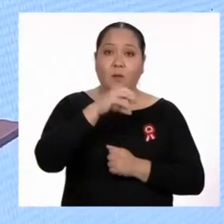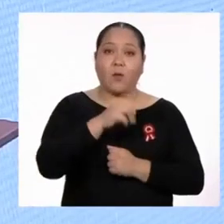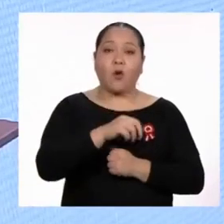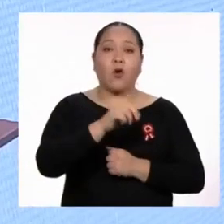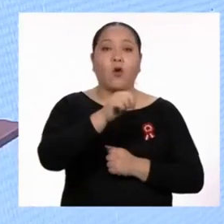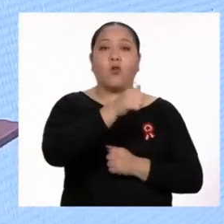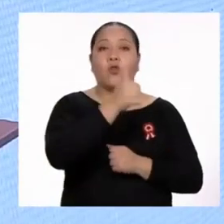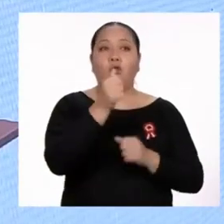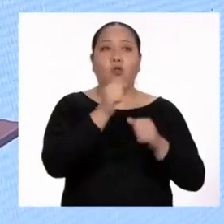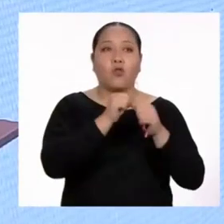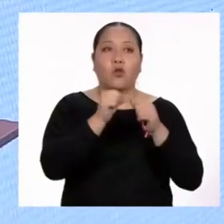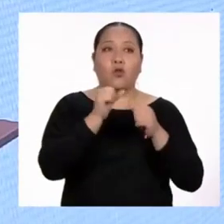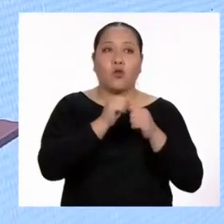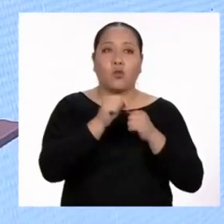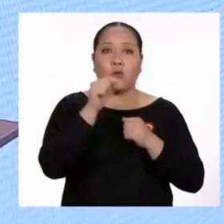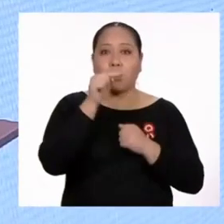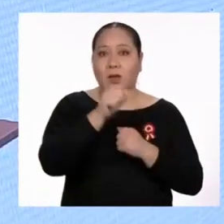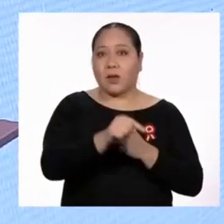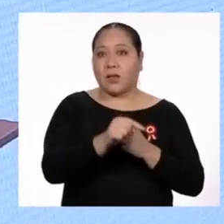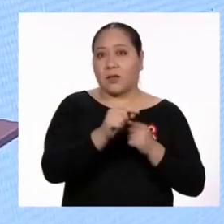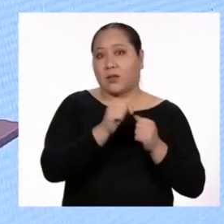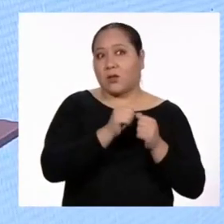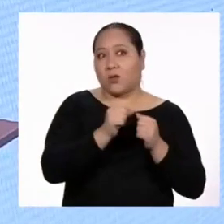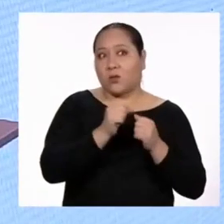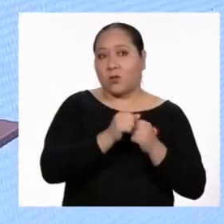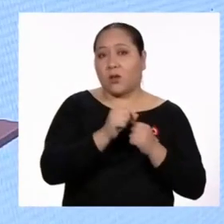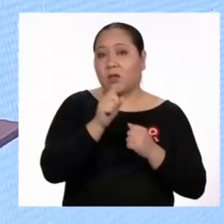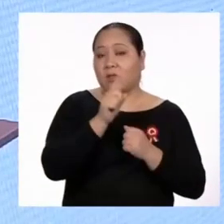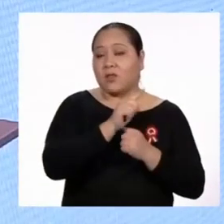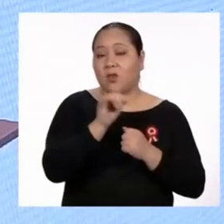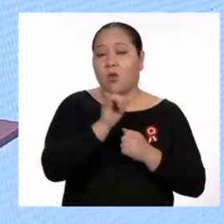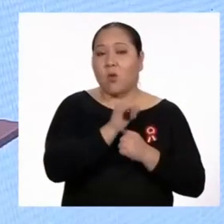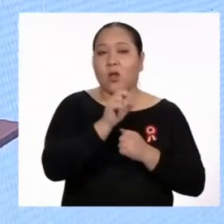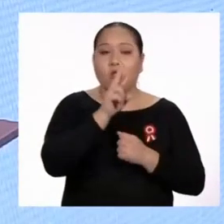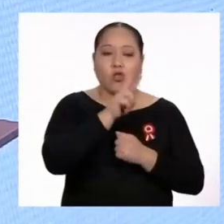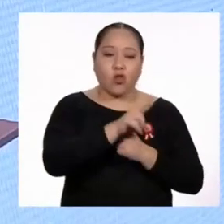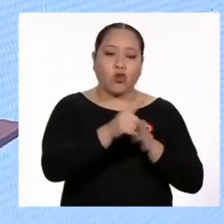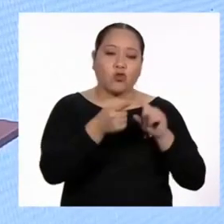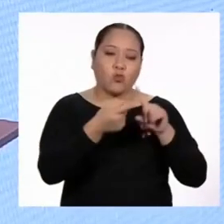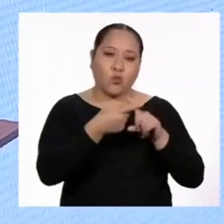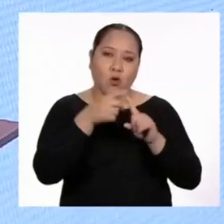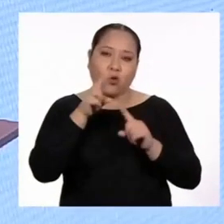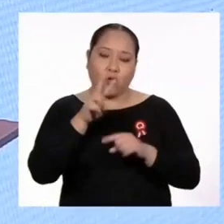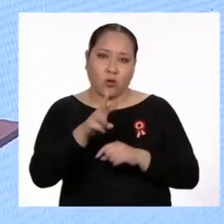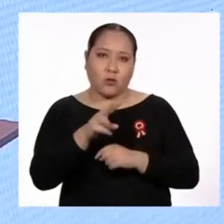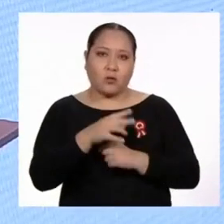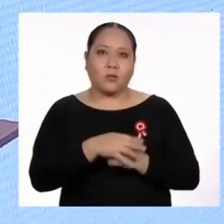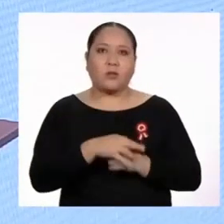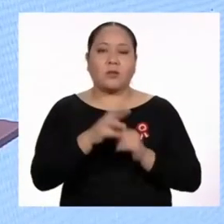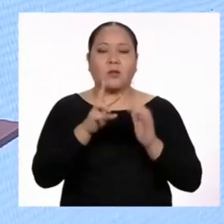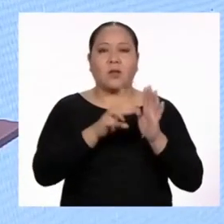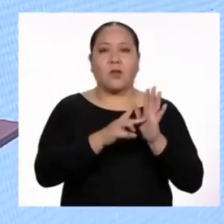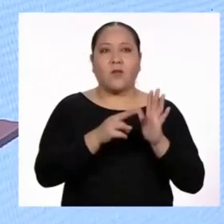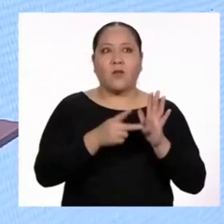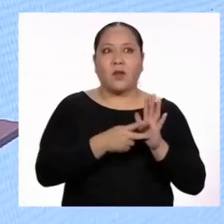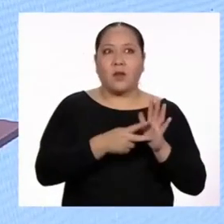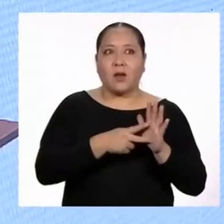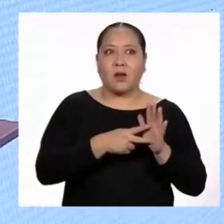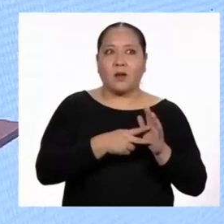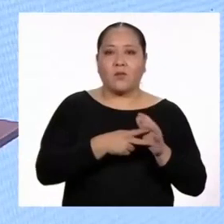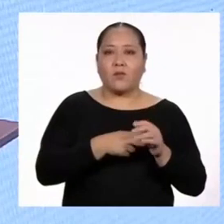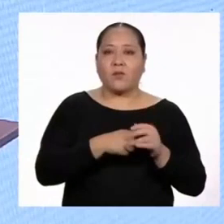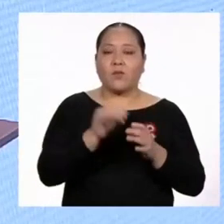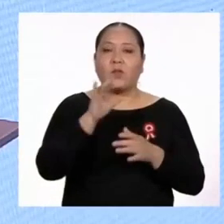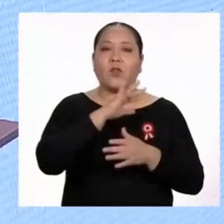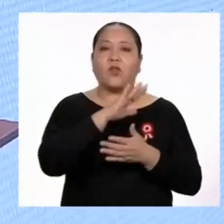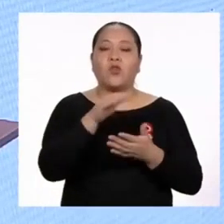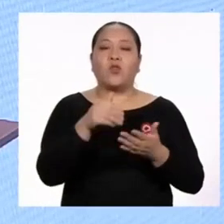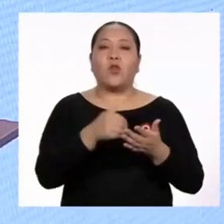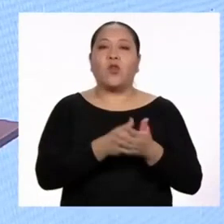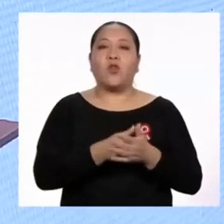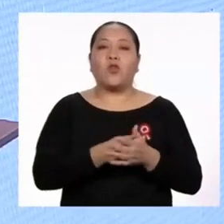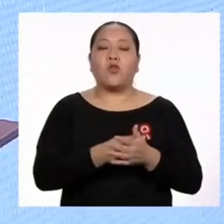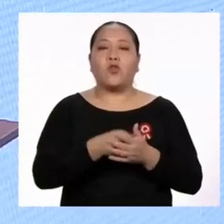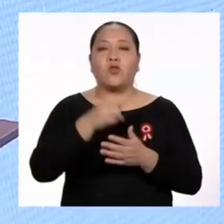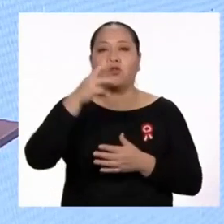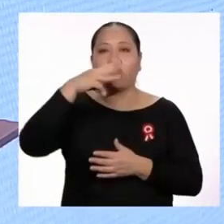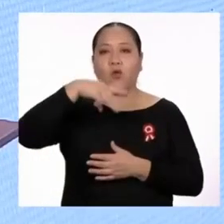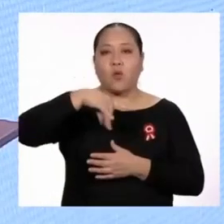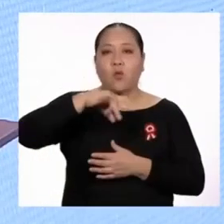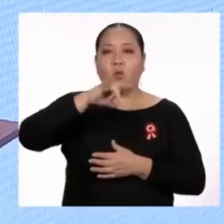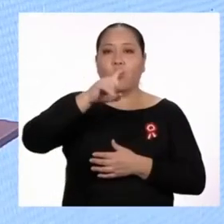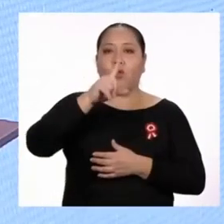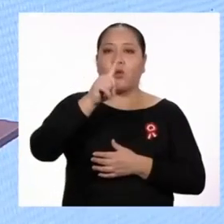número, que en este caso es el mismo 2. Y por tanto, todos los múltiplos de